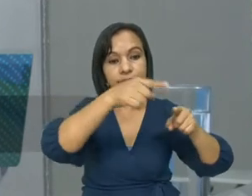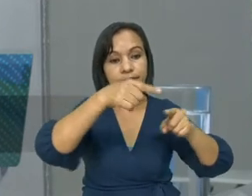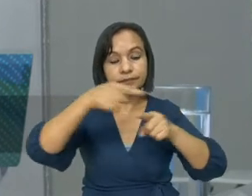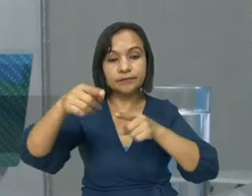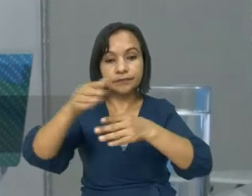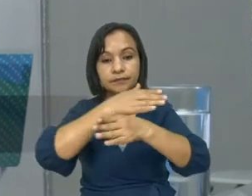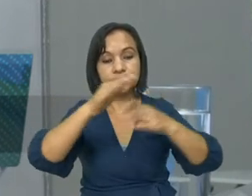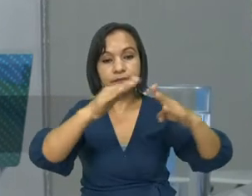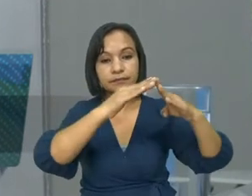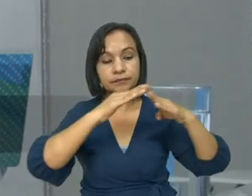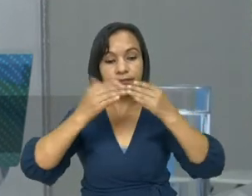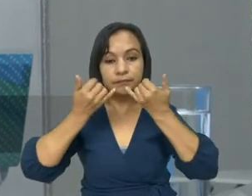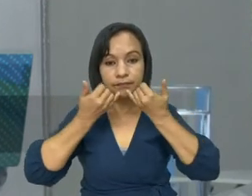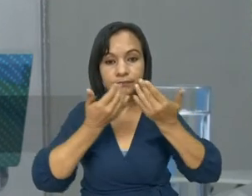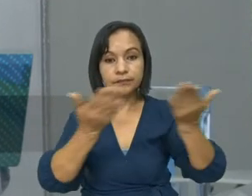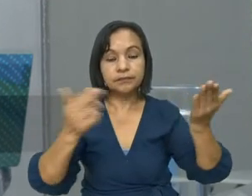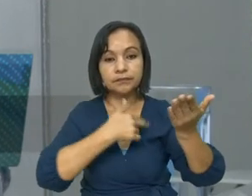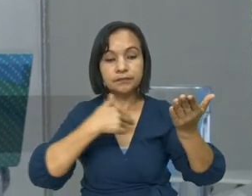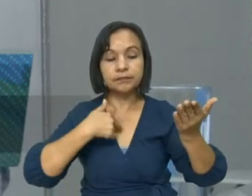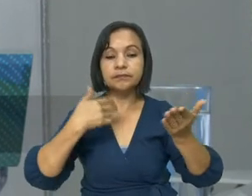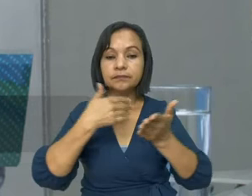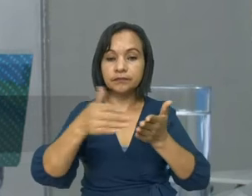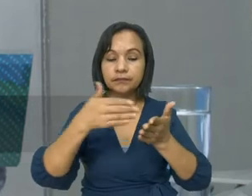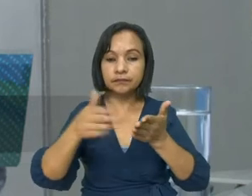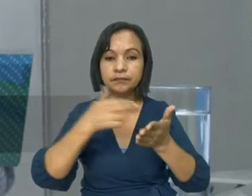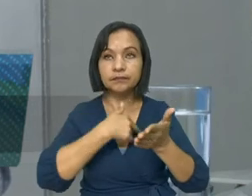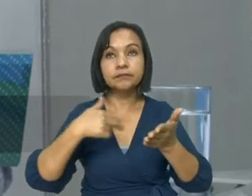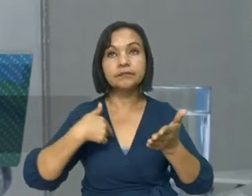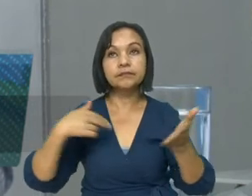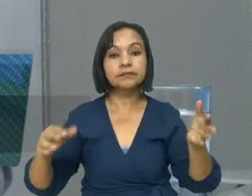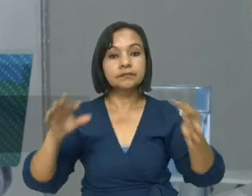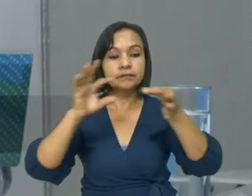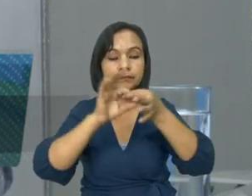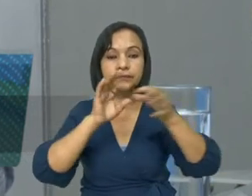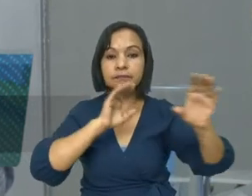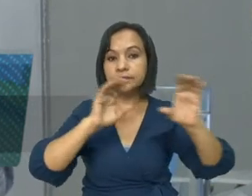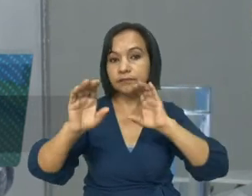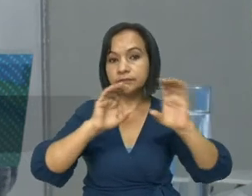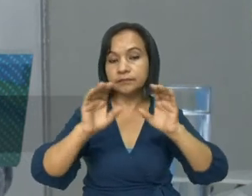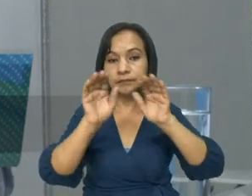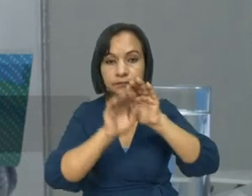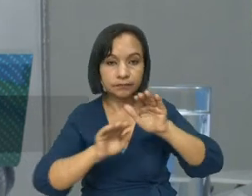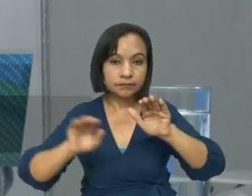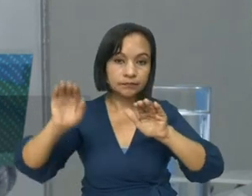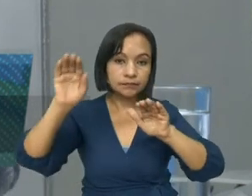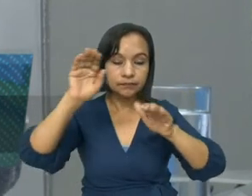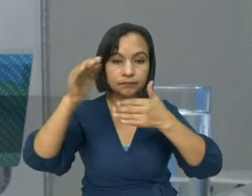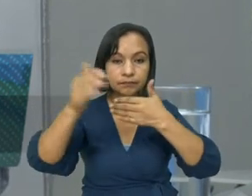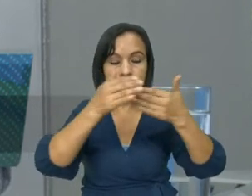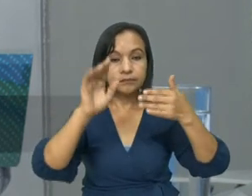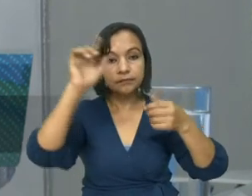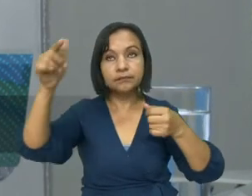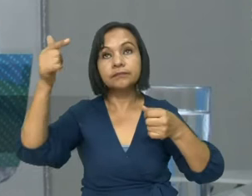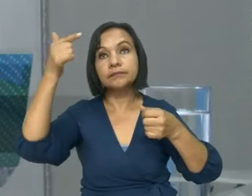el recoger esa información a nosotros se nos facilita porque tenemos una comunicación mucho más cercana como